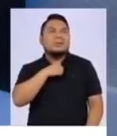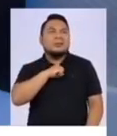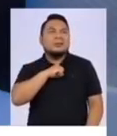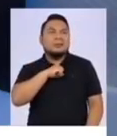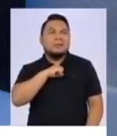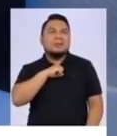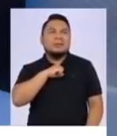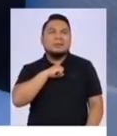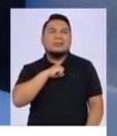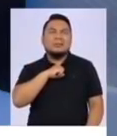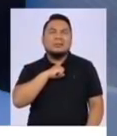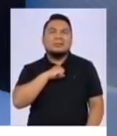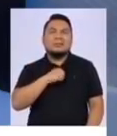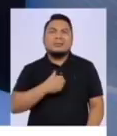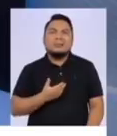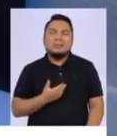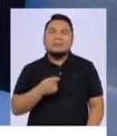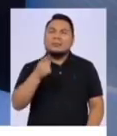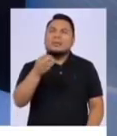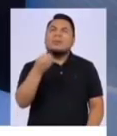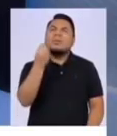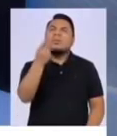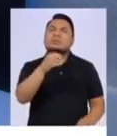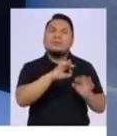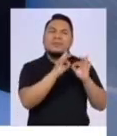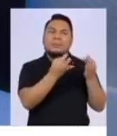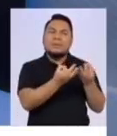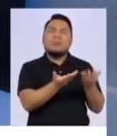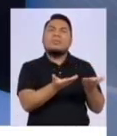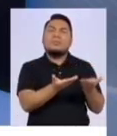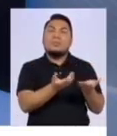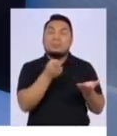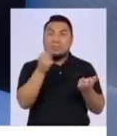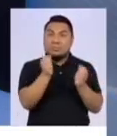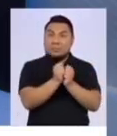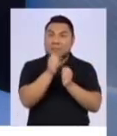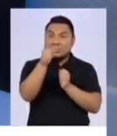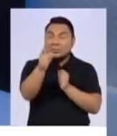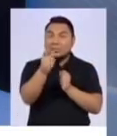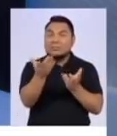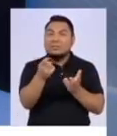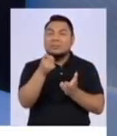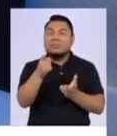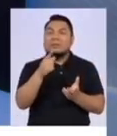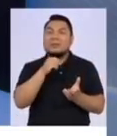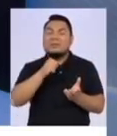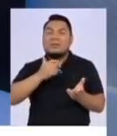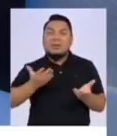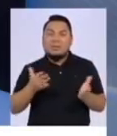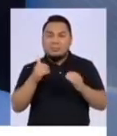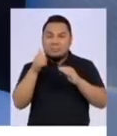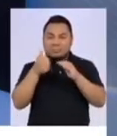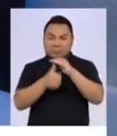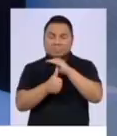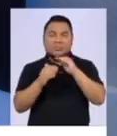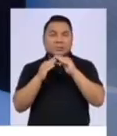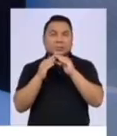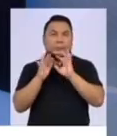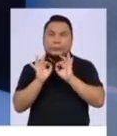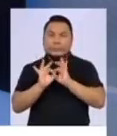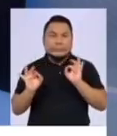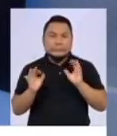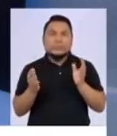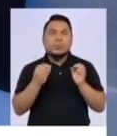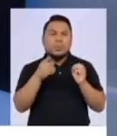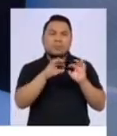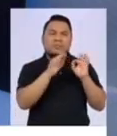pasando bastante mal. ¿Cómo haces con tu familia? ¿Ellos están contigo? ¿Estás en aislamiento absoluto? ¿Cómo funciona